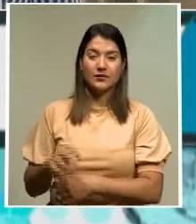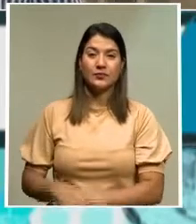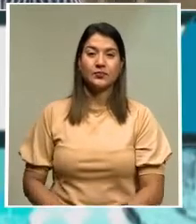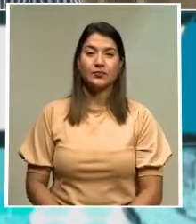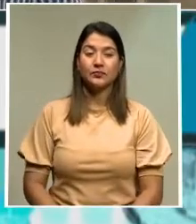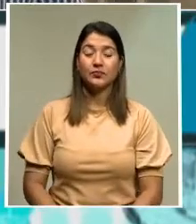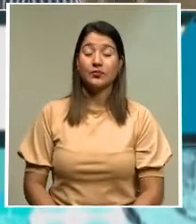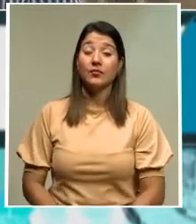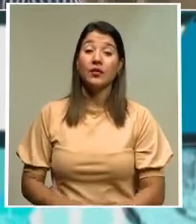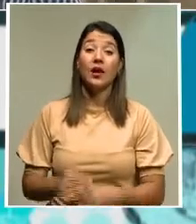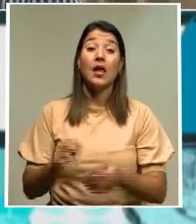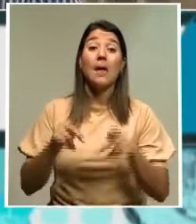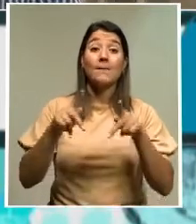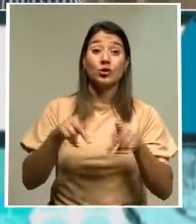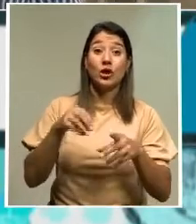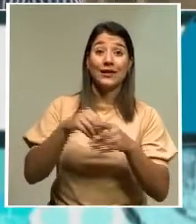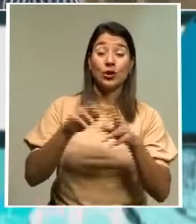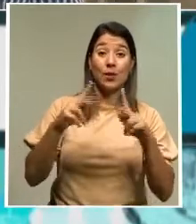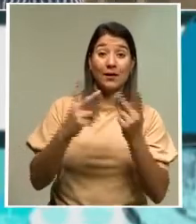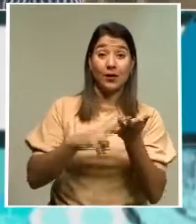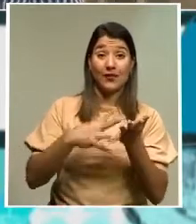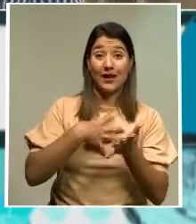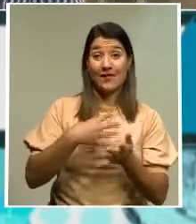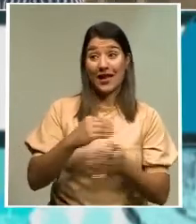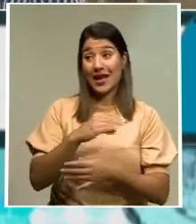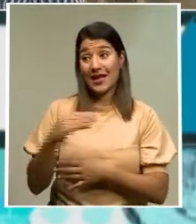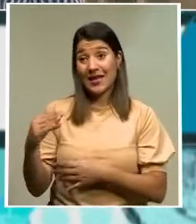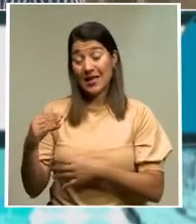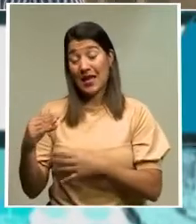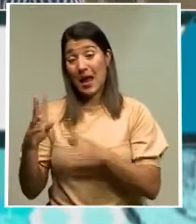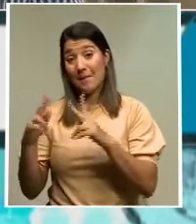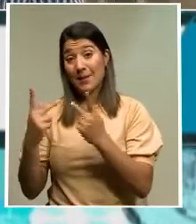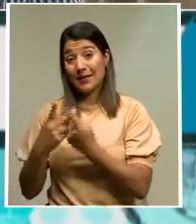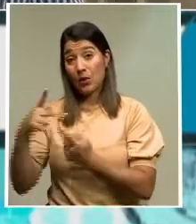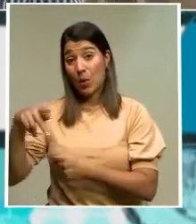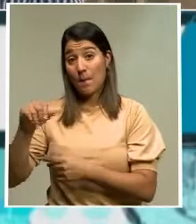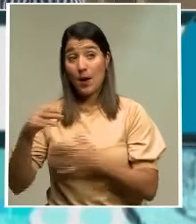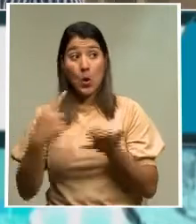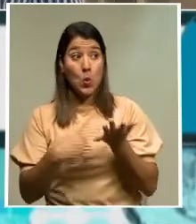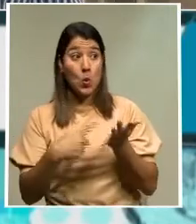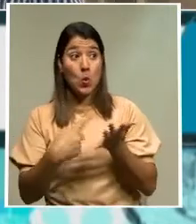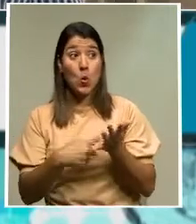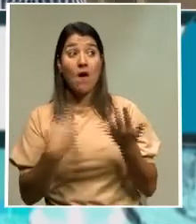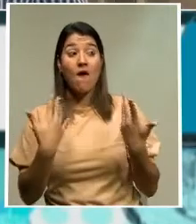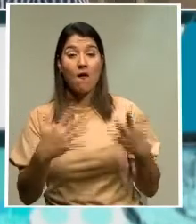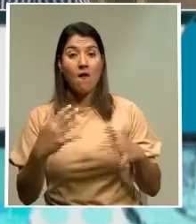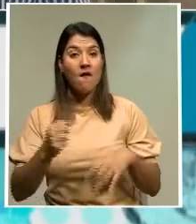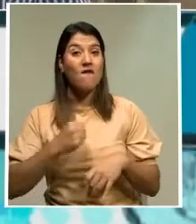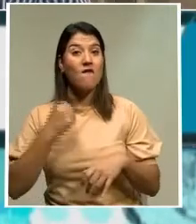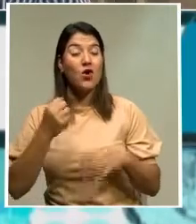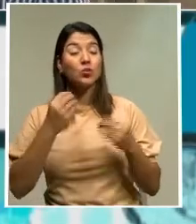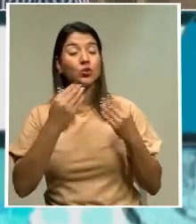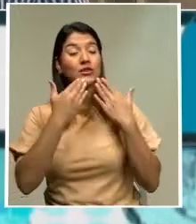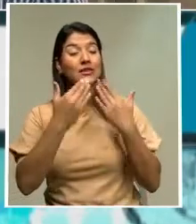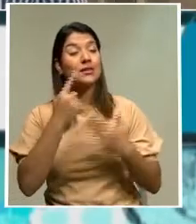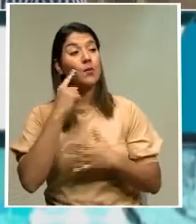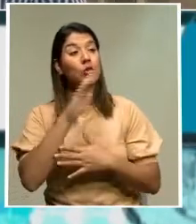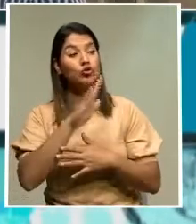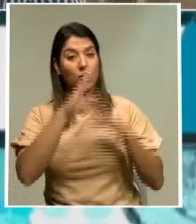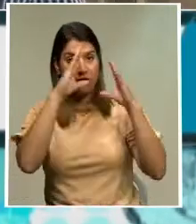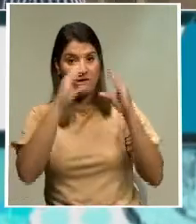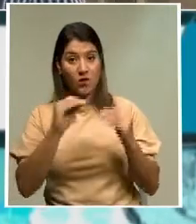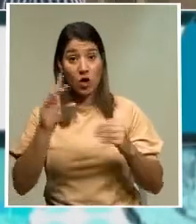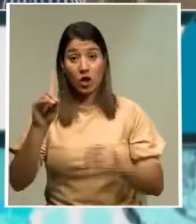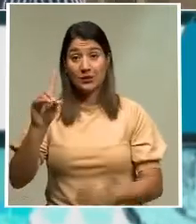de la fracción de Acción Ciudadana. Un debate muy caliente, David. Muchas gracias por la información. David Roversi,